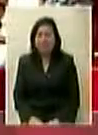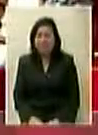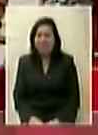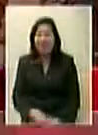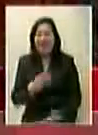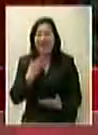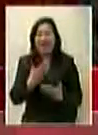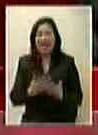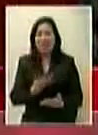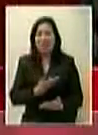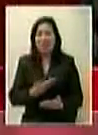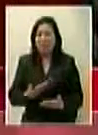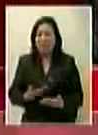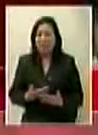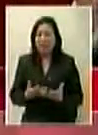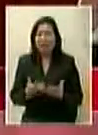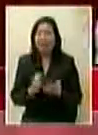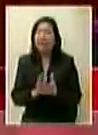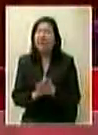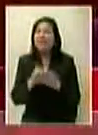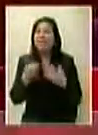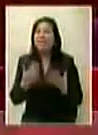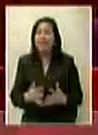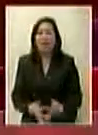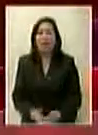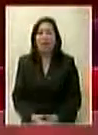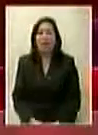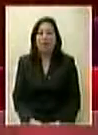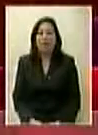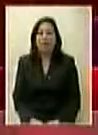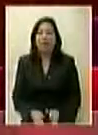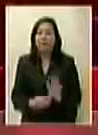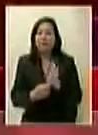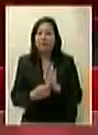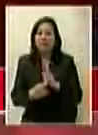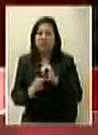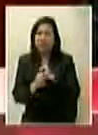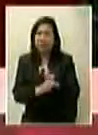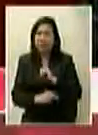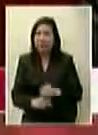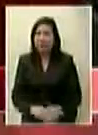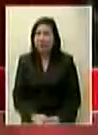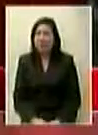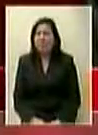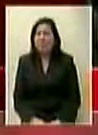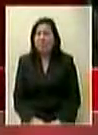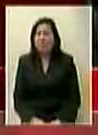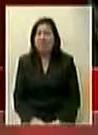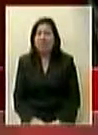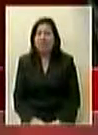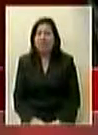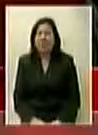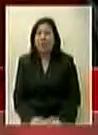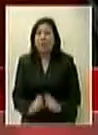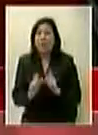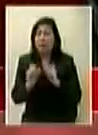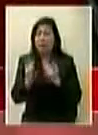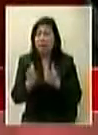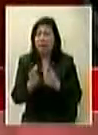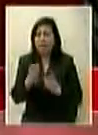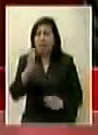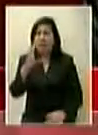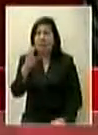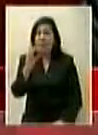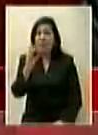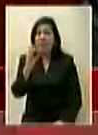Gracias, señor presidente. Por su intermedio, el saludo a la representación nacional. El congresista Díez Canseco, señor